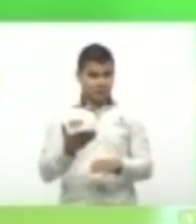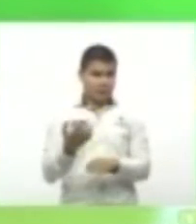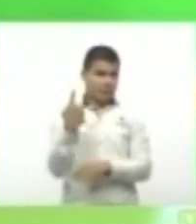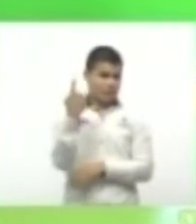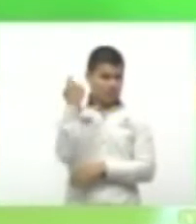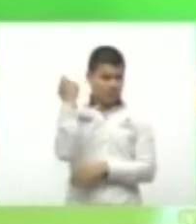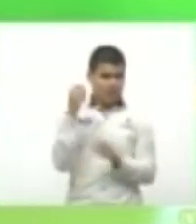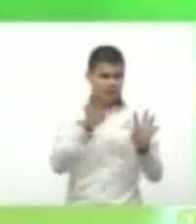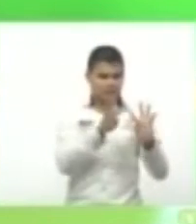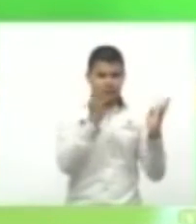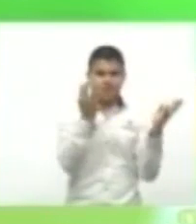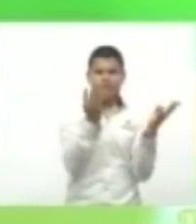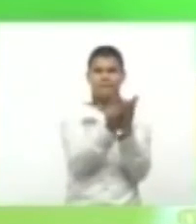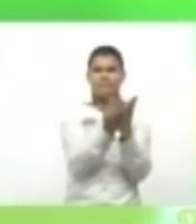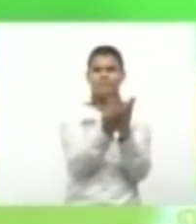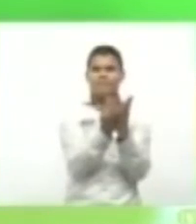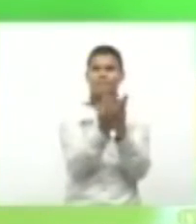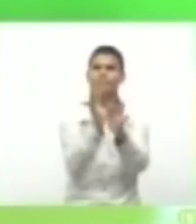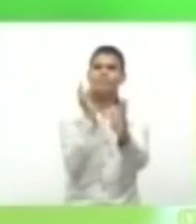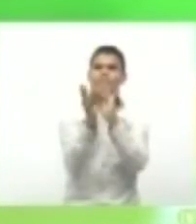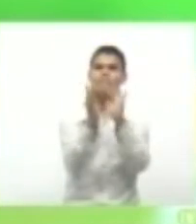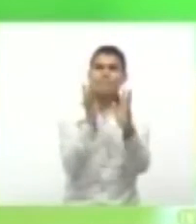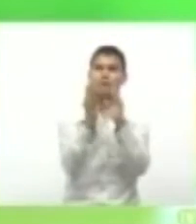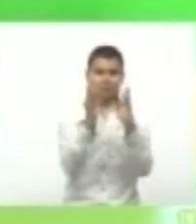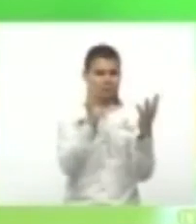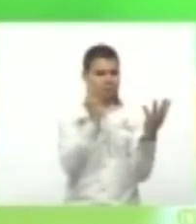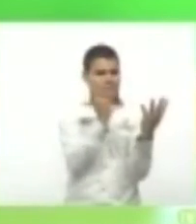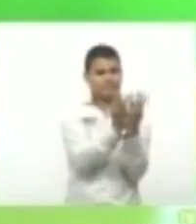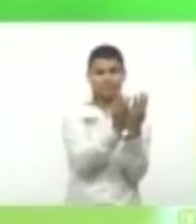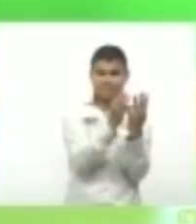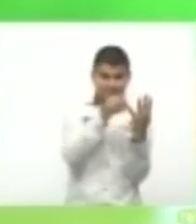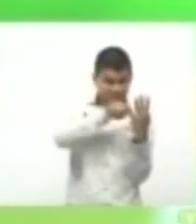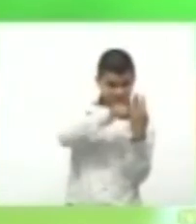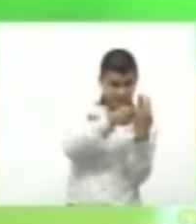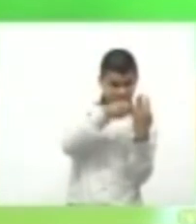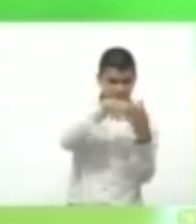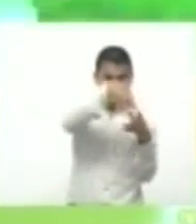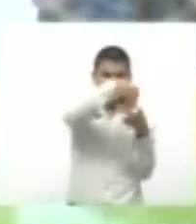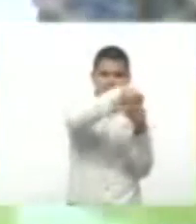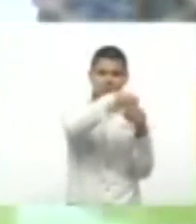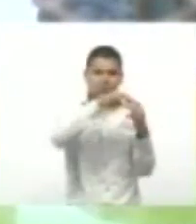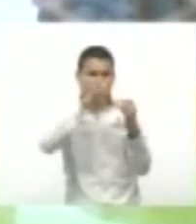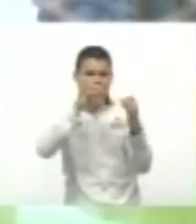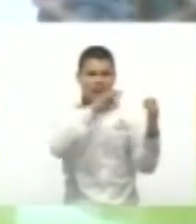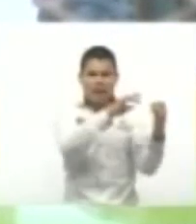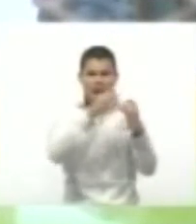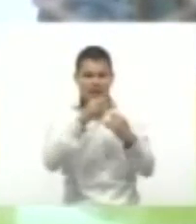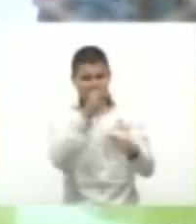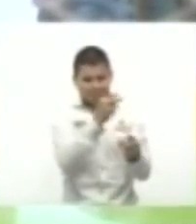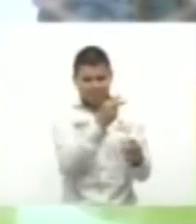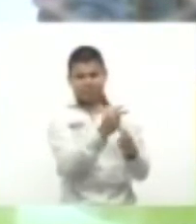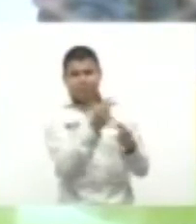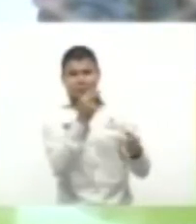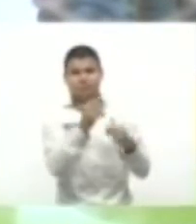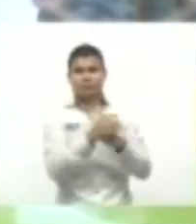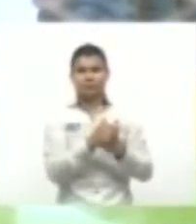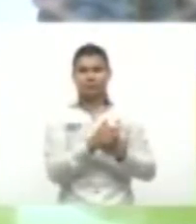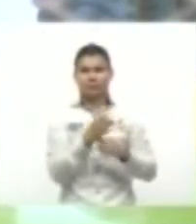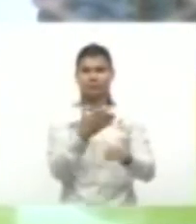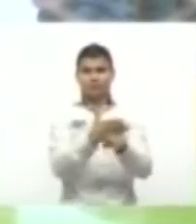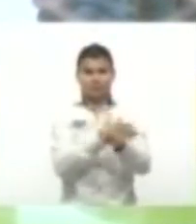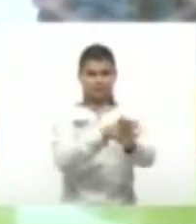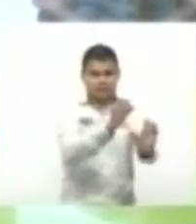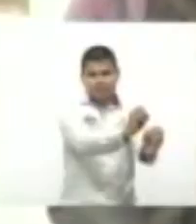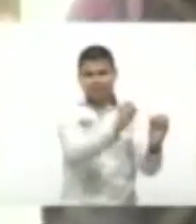de la cárcel El Bosque para las autoridades confirman la peligrosidad de los reclusos que provocaron el hecho mientras intentaban oponerse a su